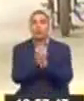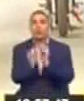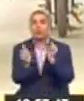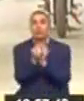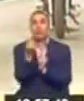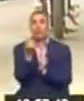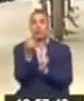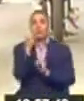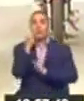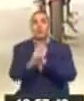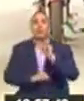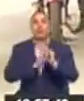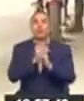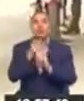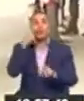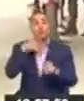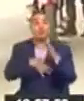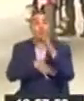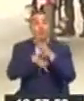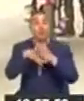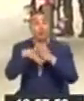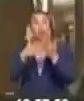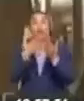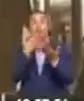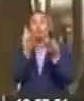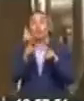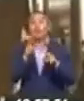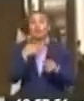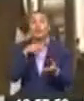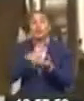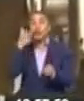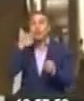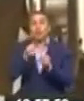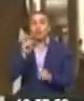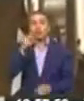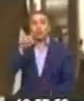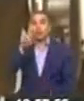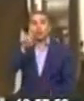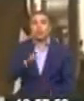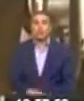precio internacional del petróleo, como actualmente sucede con la gasolina súper.